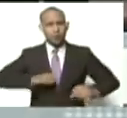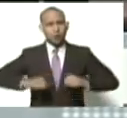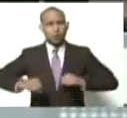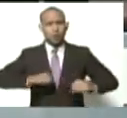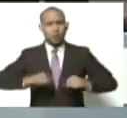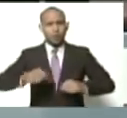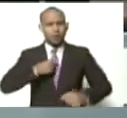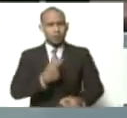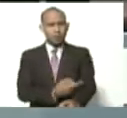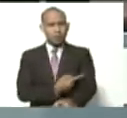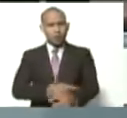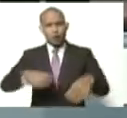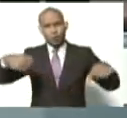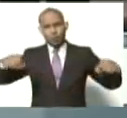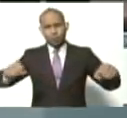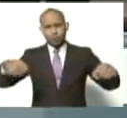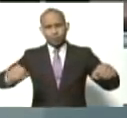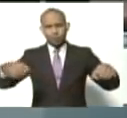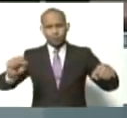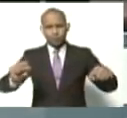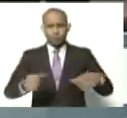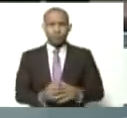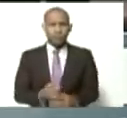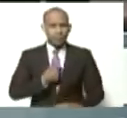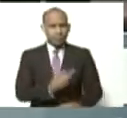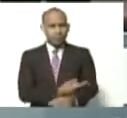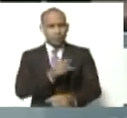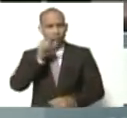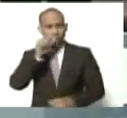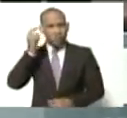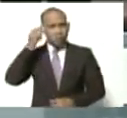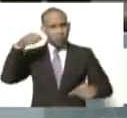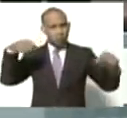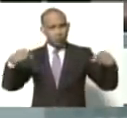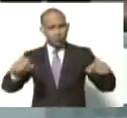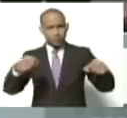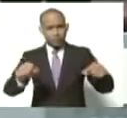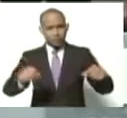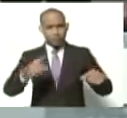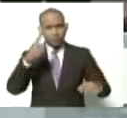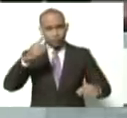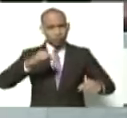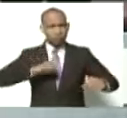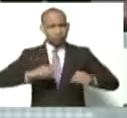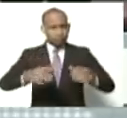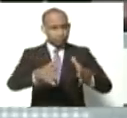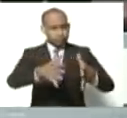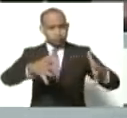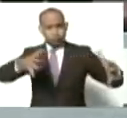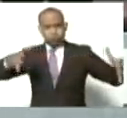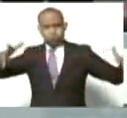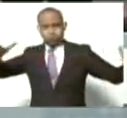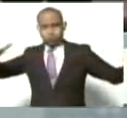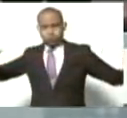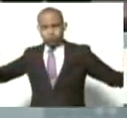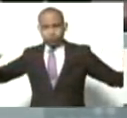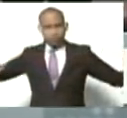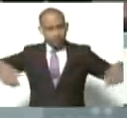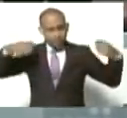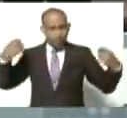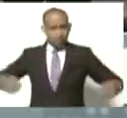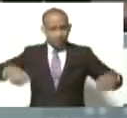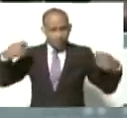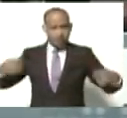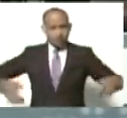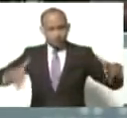mis hermanos motorizados y mis hermanas motorizadas, eso es un rolo de movimiento